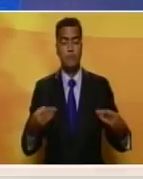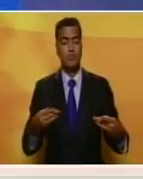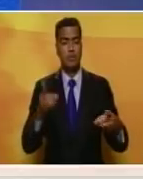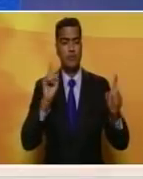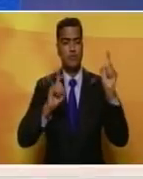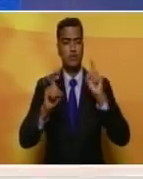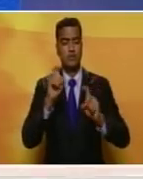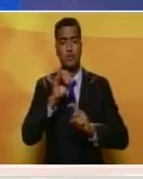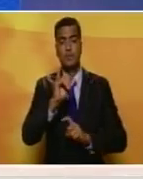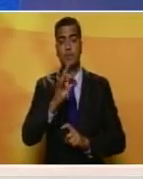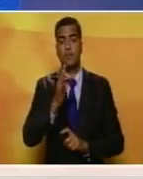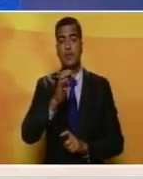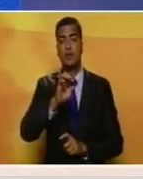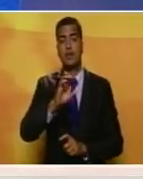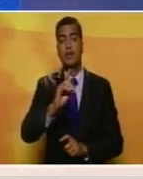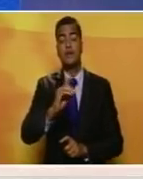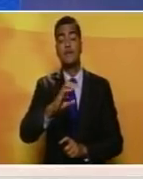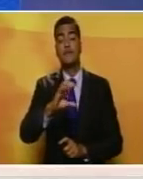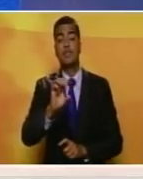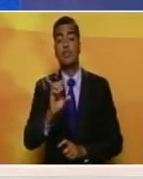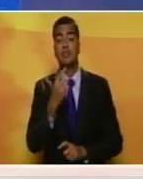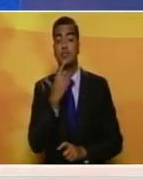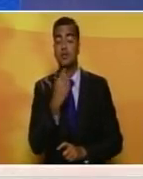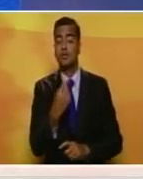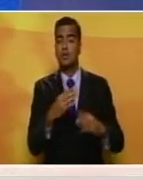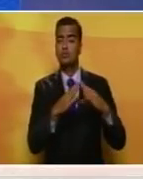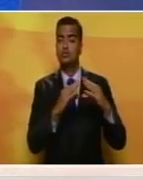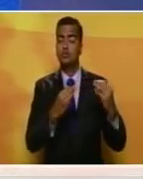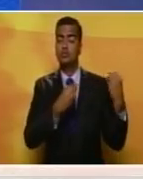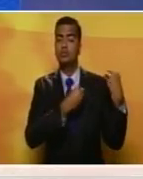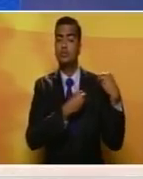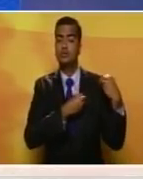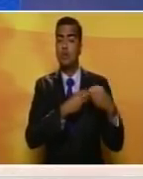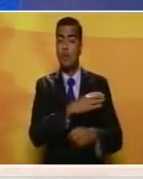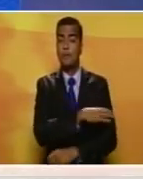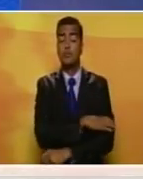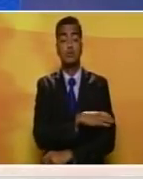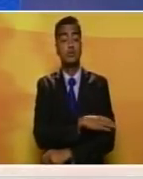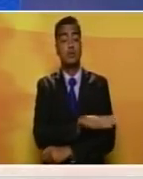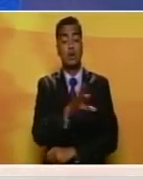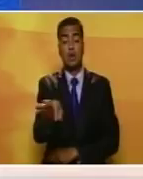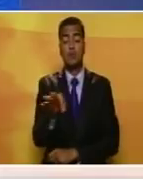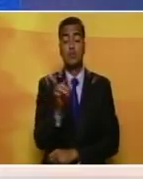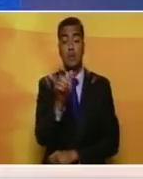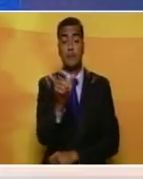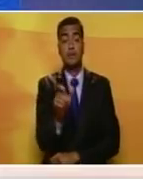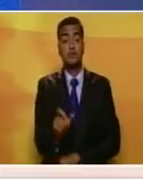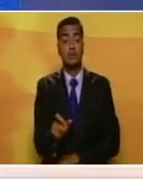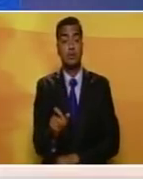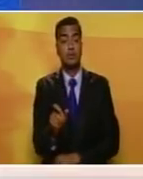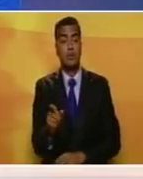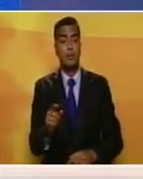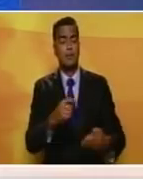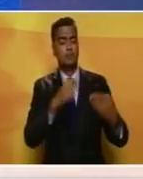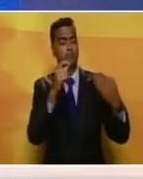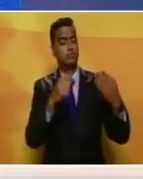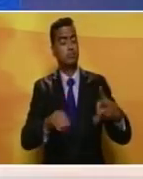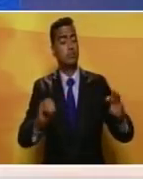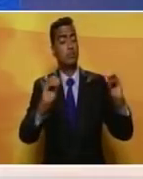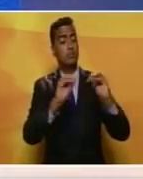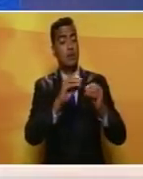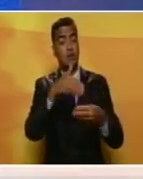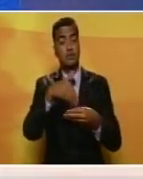los trabajadores del volante de todo el país. En la redoma de Petare, Euclides Sotillo, Noticiero Venevisión.